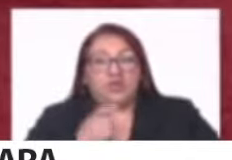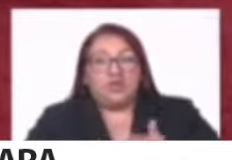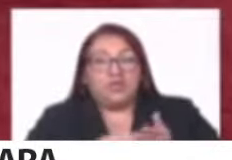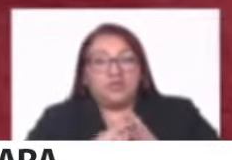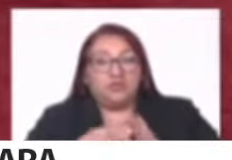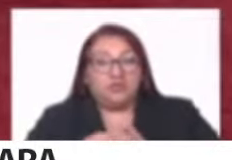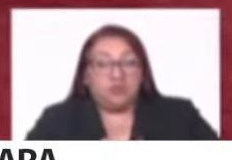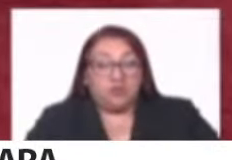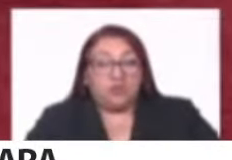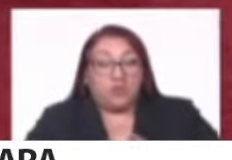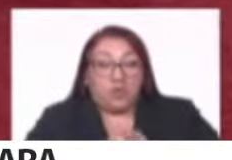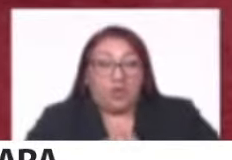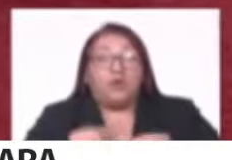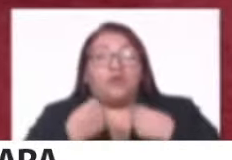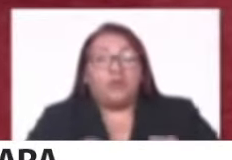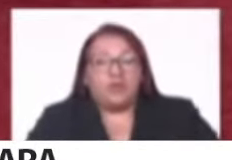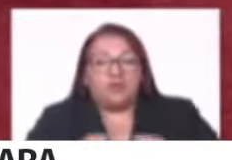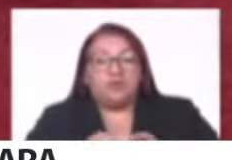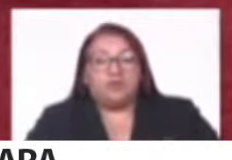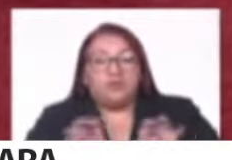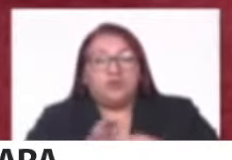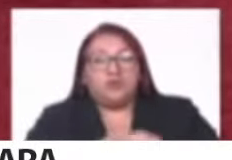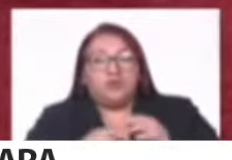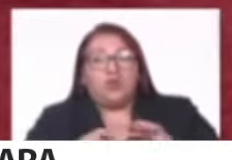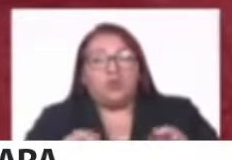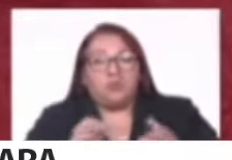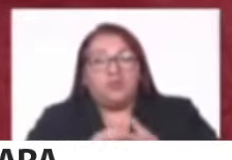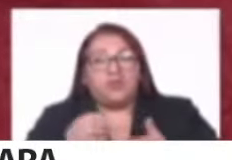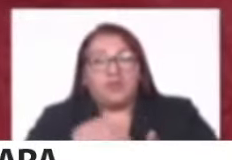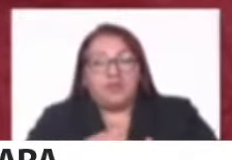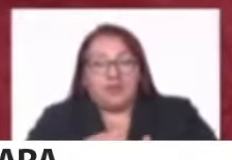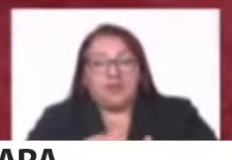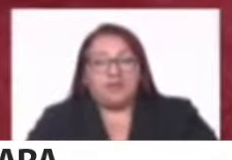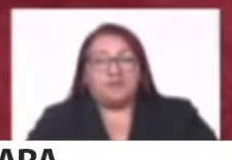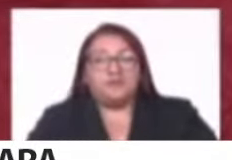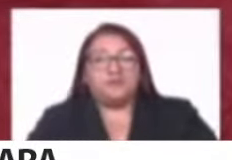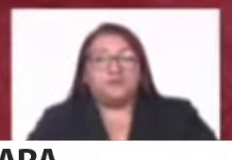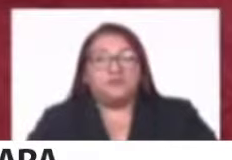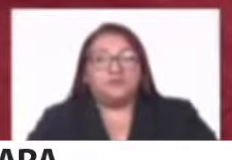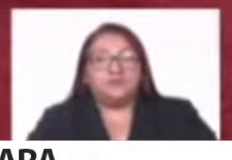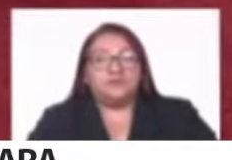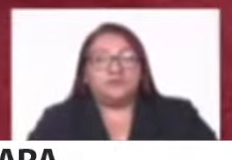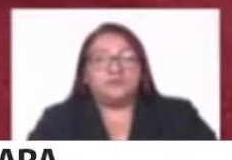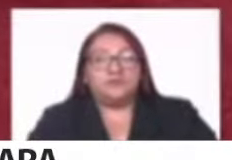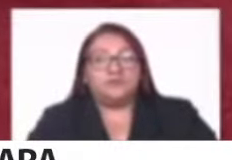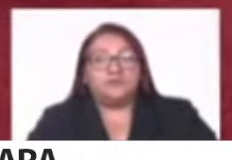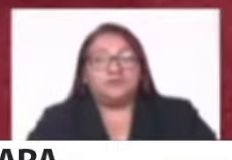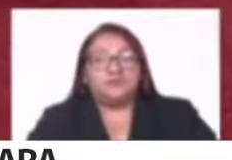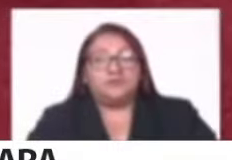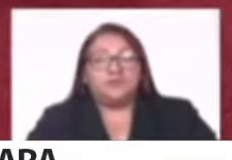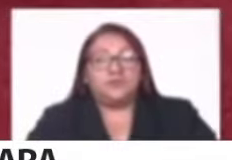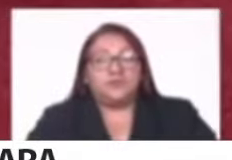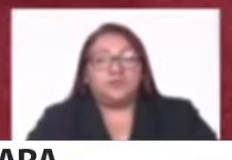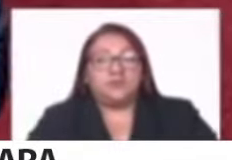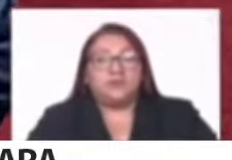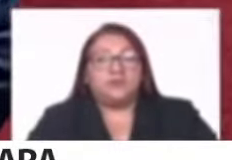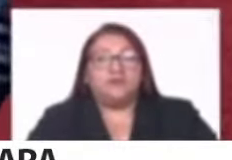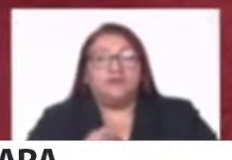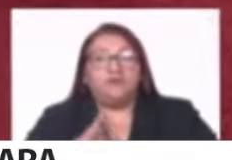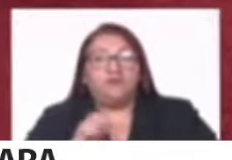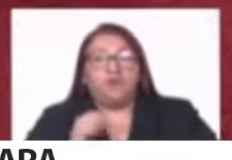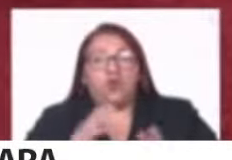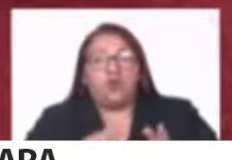serán destinadas a la atención prioritaria de las poblaciones más vulnerables. La función orden y seguridad.